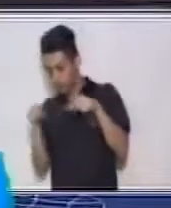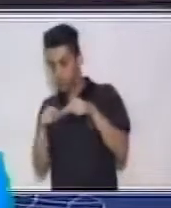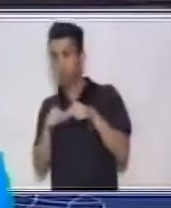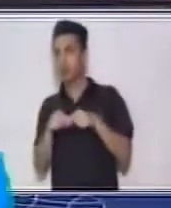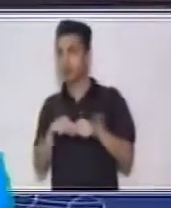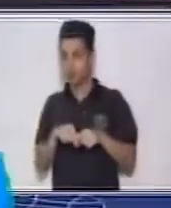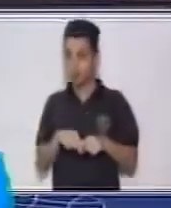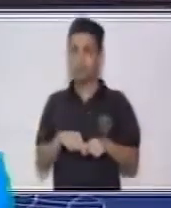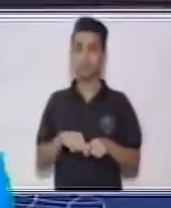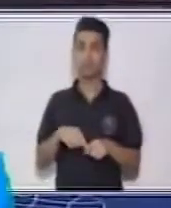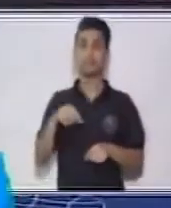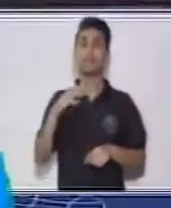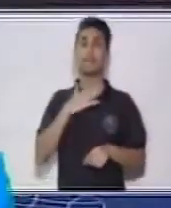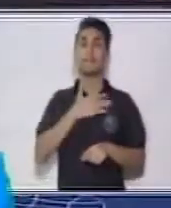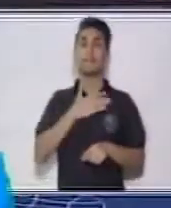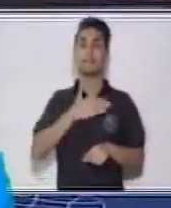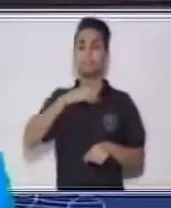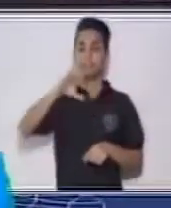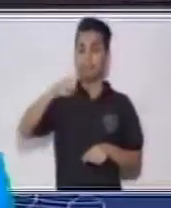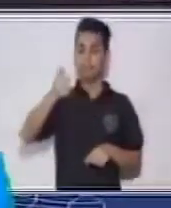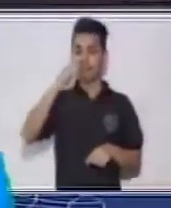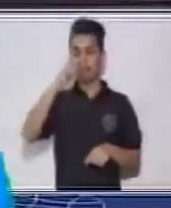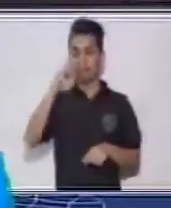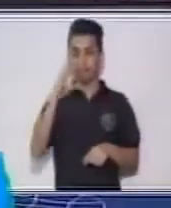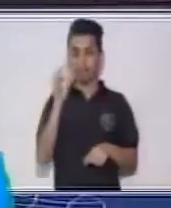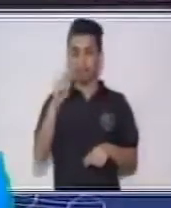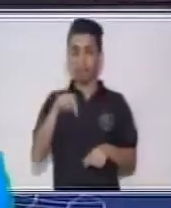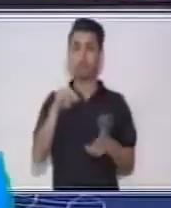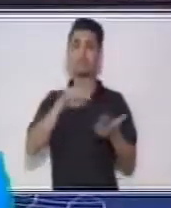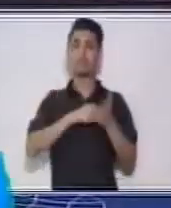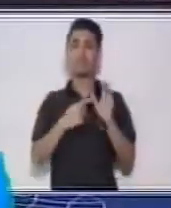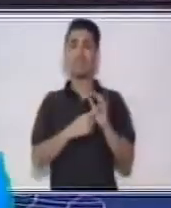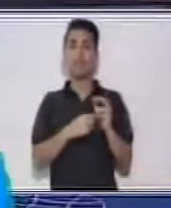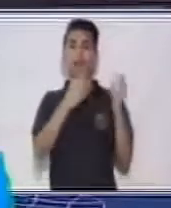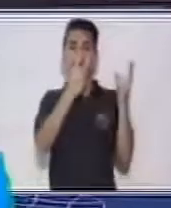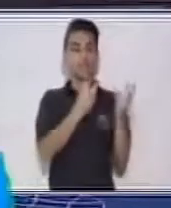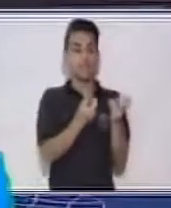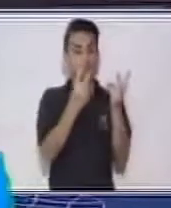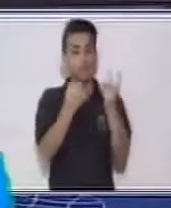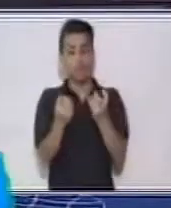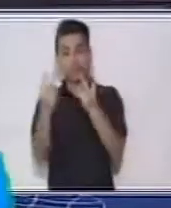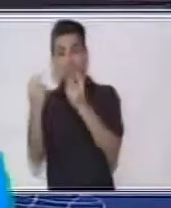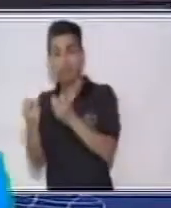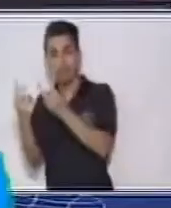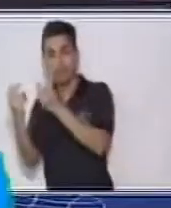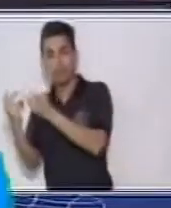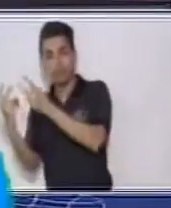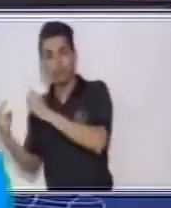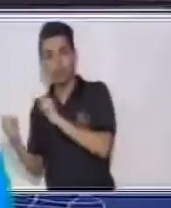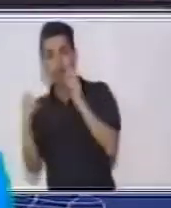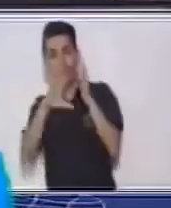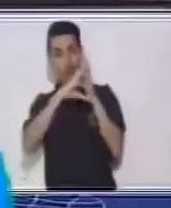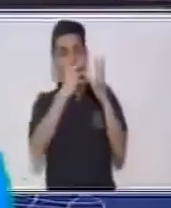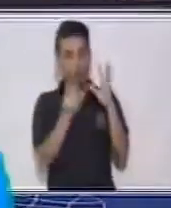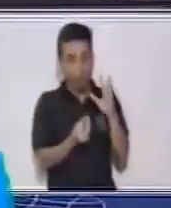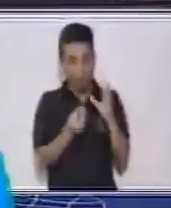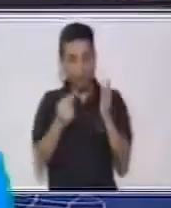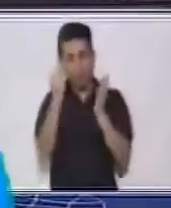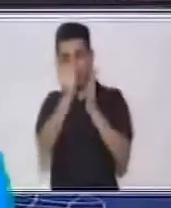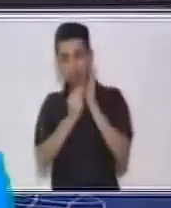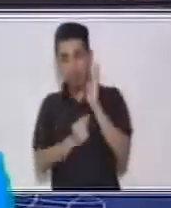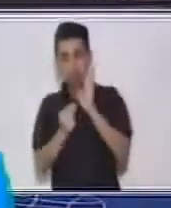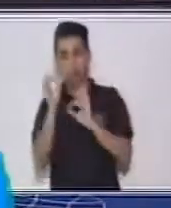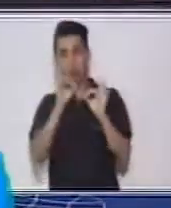patrones es la repetición de una figura de un número o de un sonido vamos a ver vamos a hacer